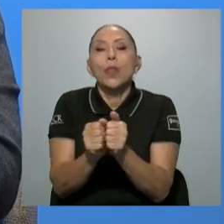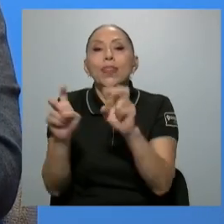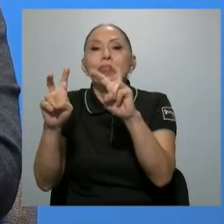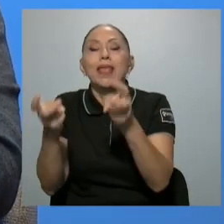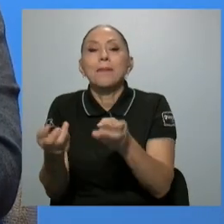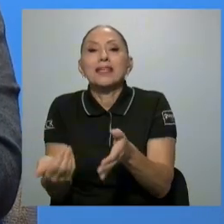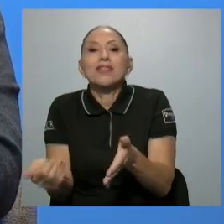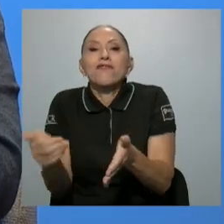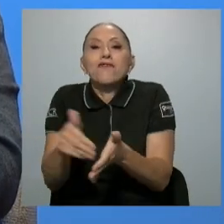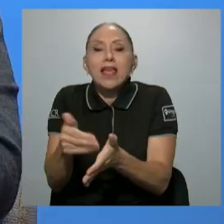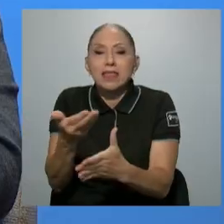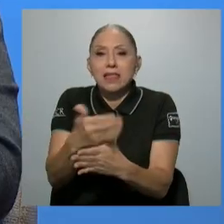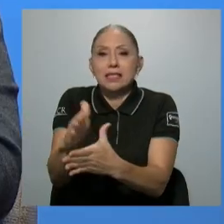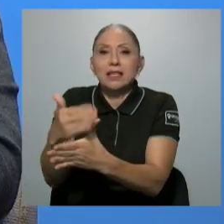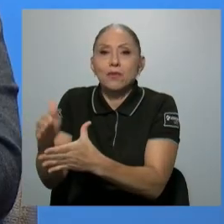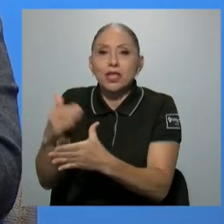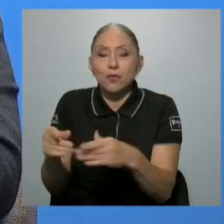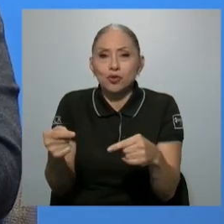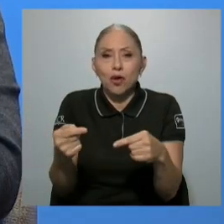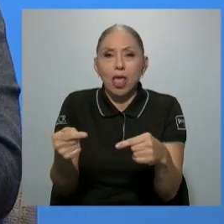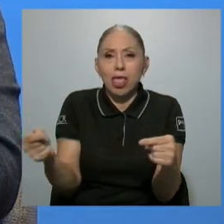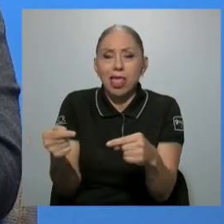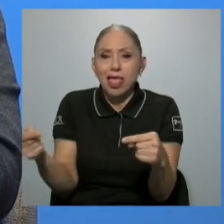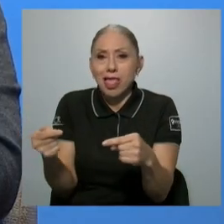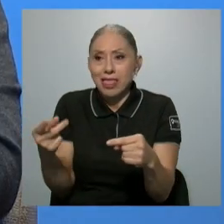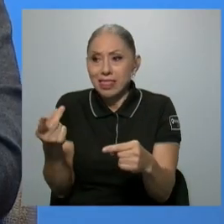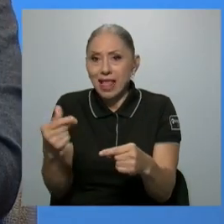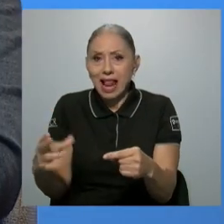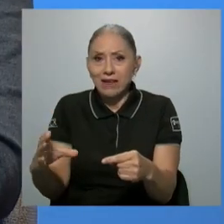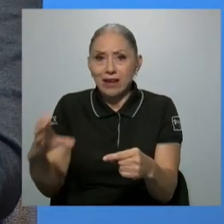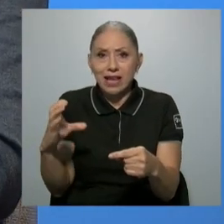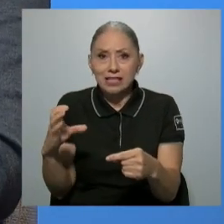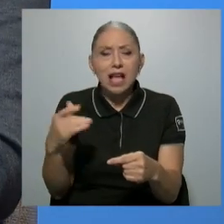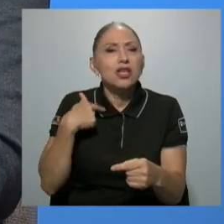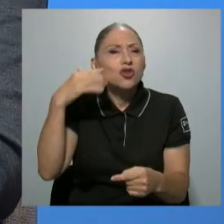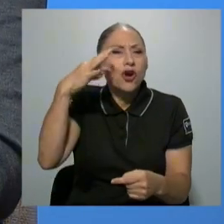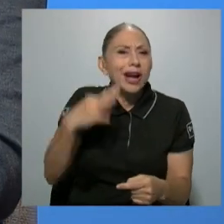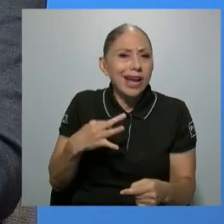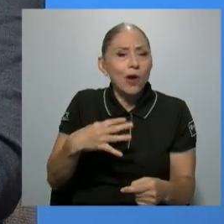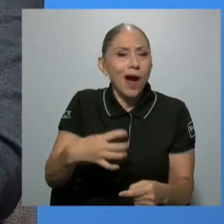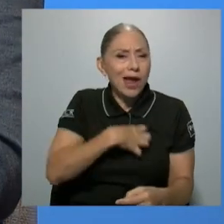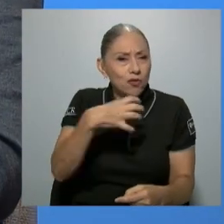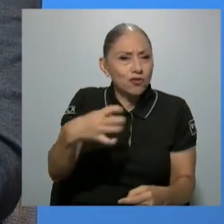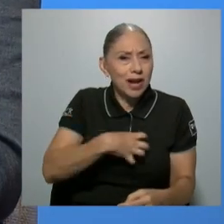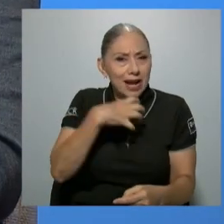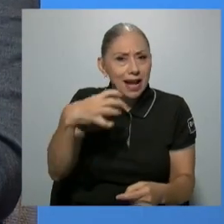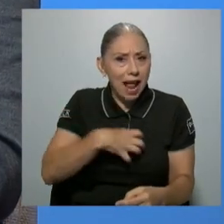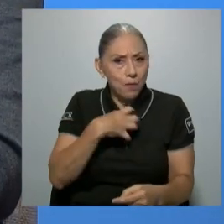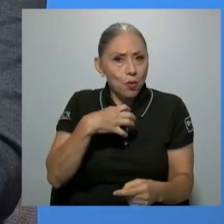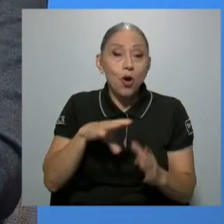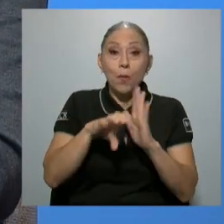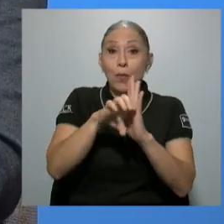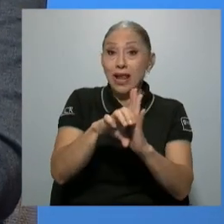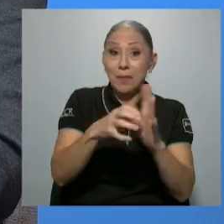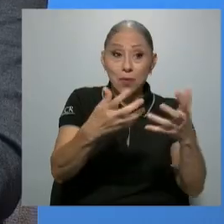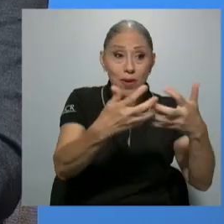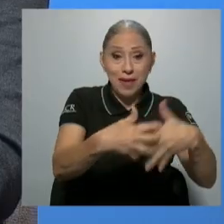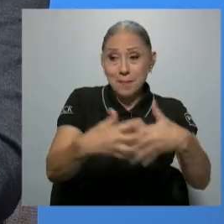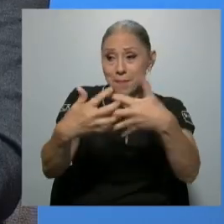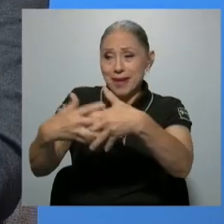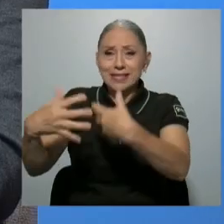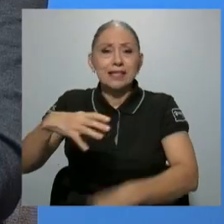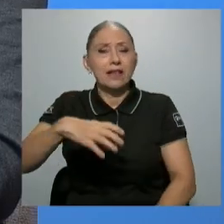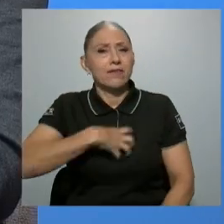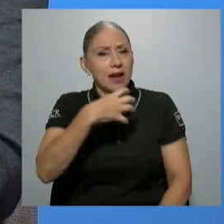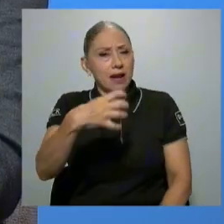¿verdad? Creo que hay de fondo un reclamo grande, digamos, en sectores empresariales, por ejemplo, de que ciertos